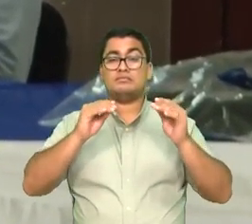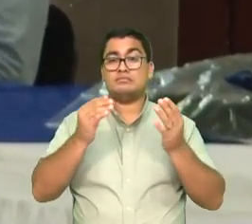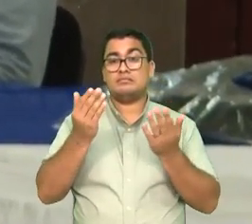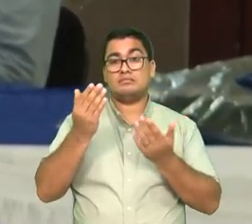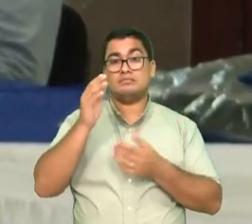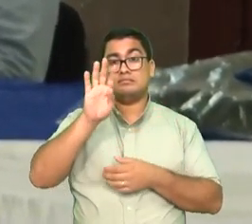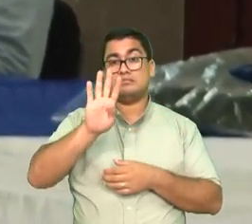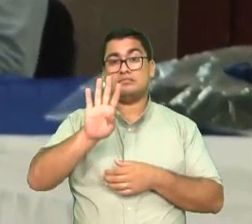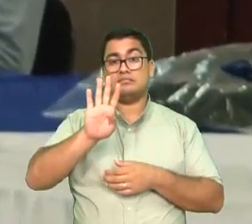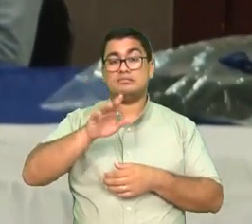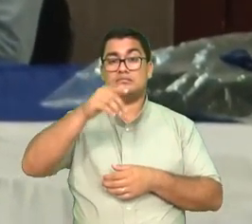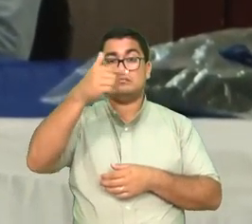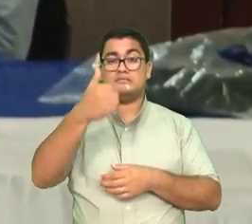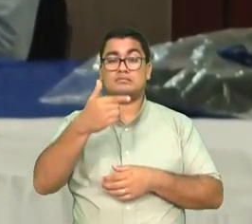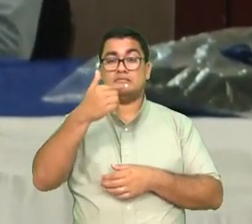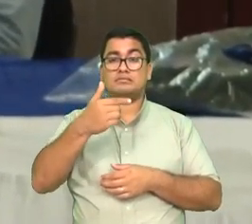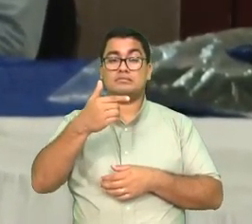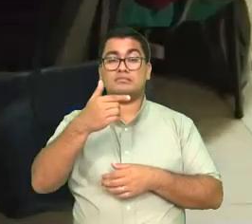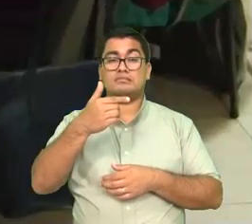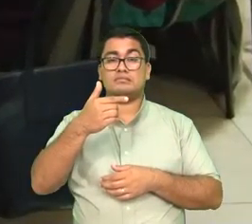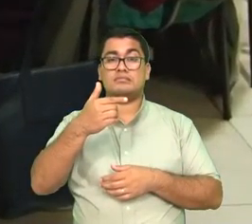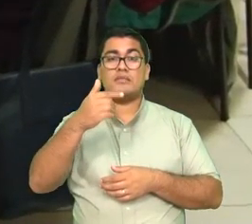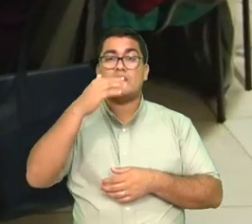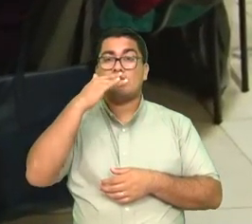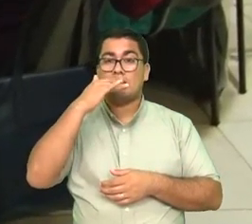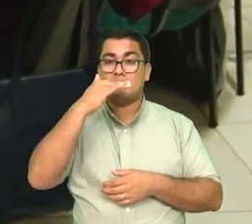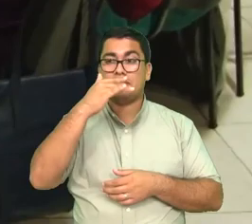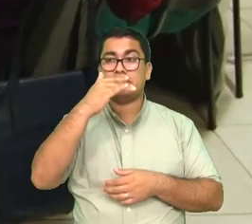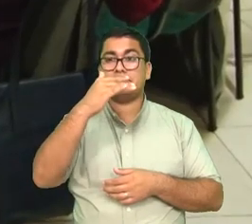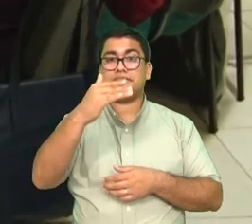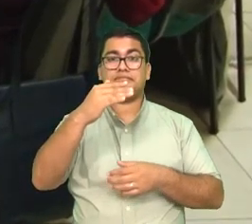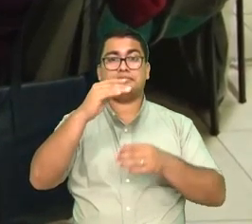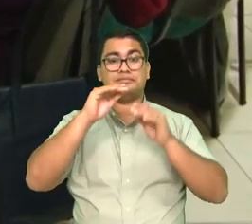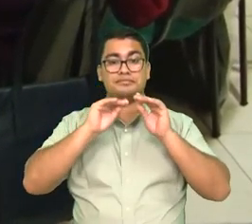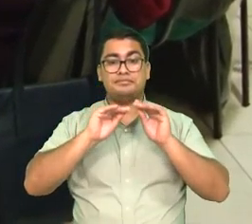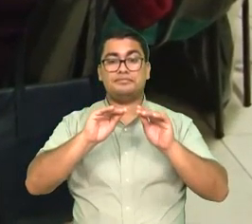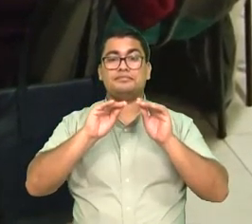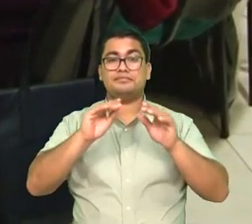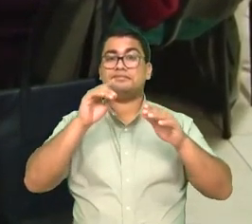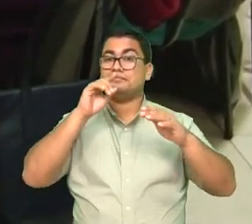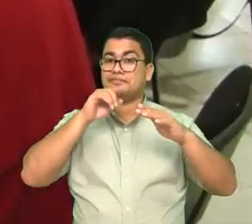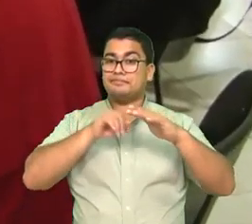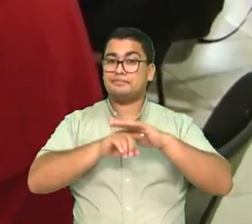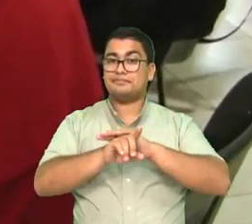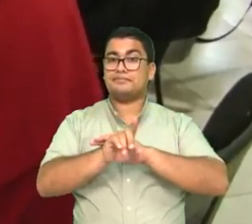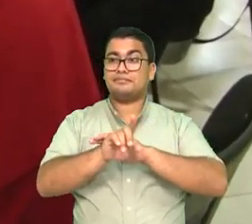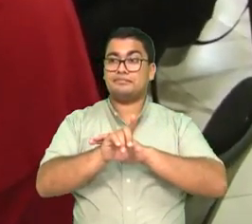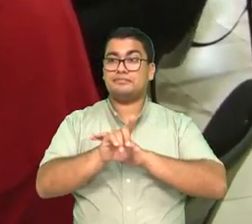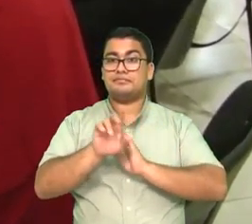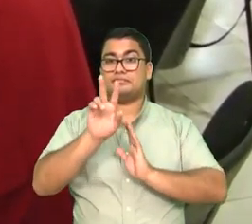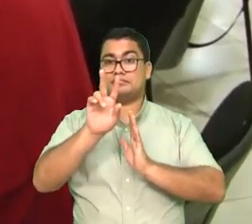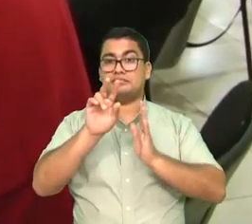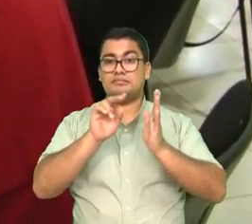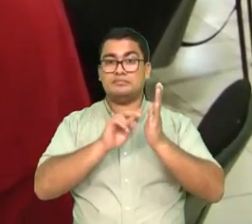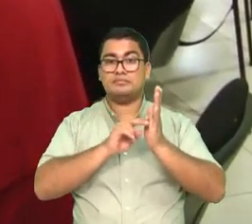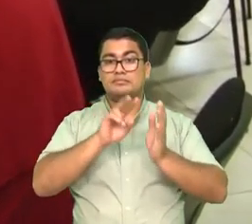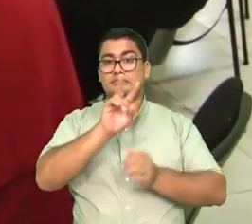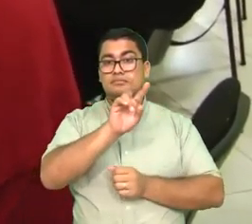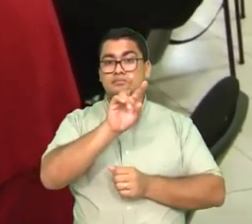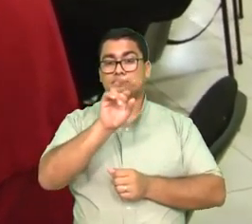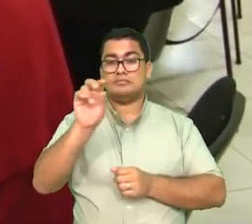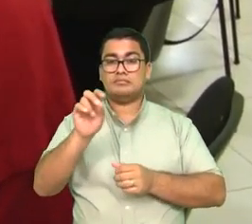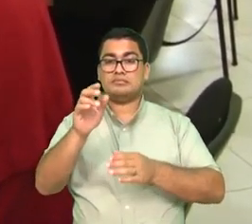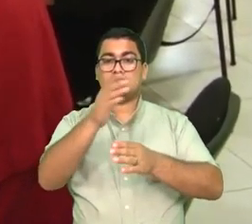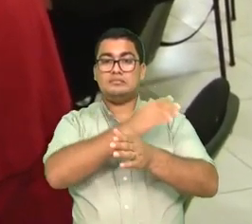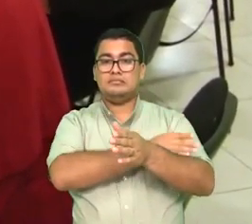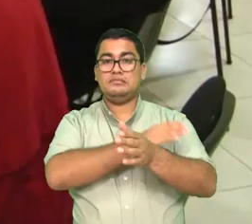de primaria, el inglés para el cuarto metapa. Llevar, si en 2020 teníamos el tercer